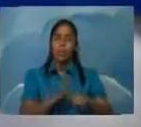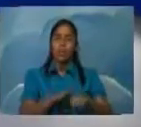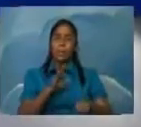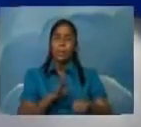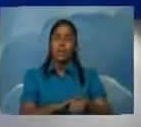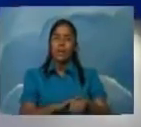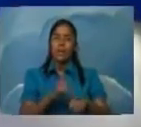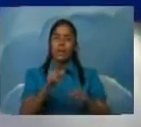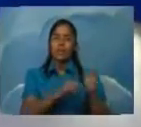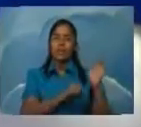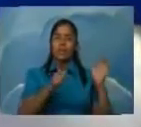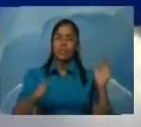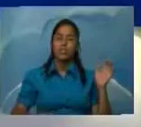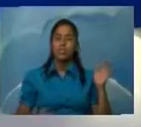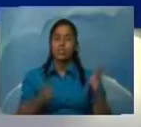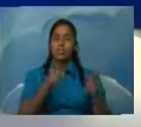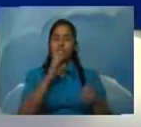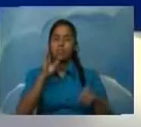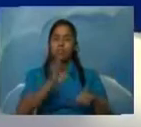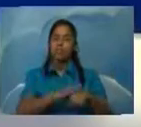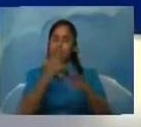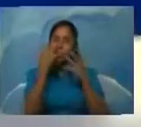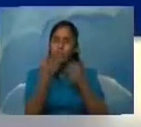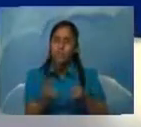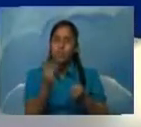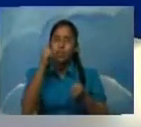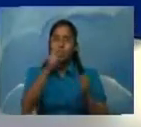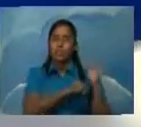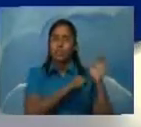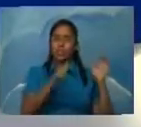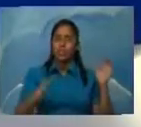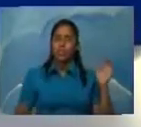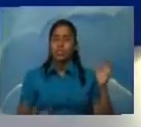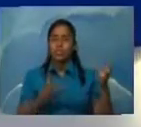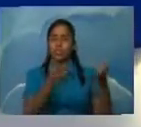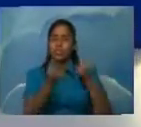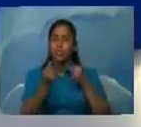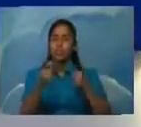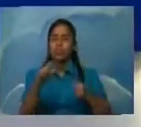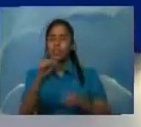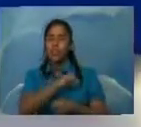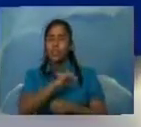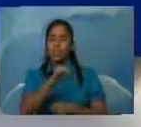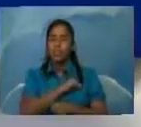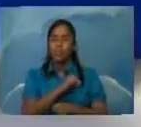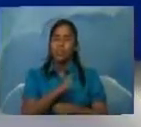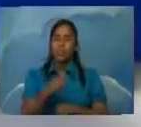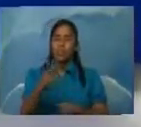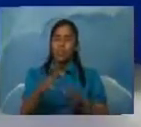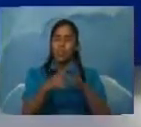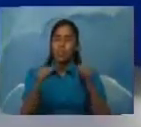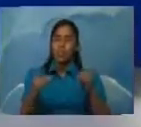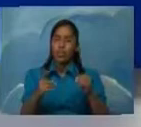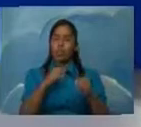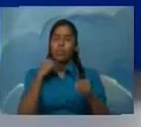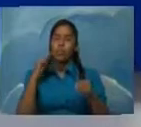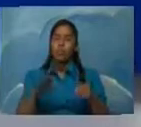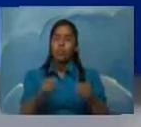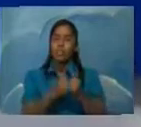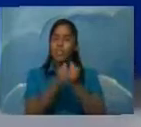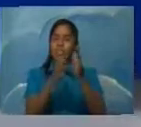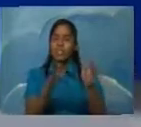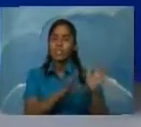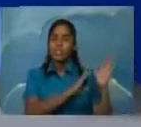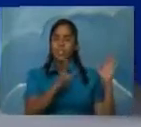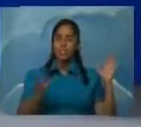que el Señor nos sacó de la aflicción, en que el Señor nos sacó del temor, el miedo. Morir sin